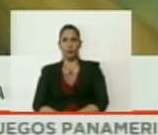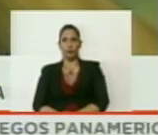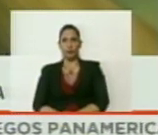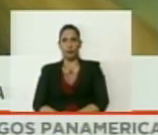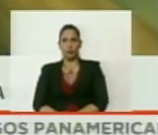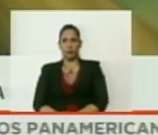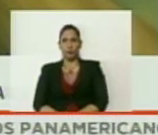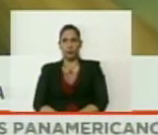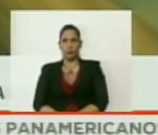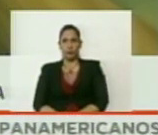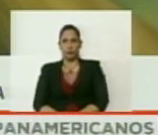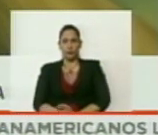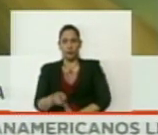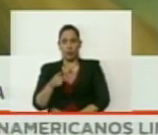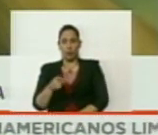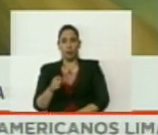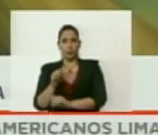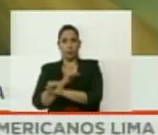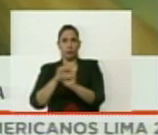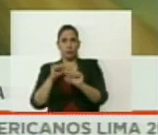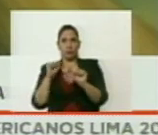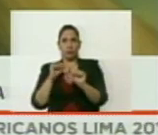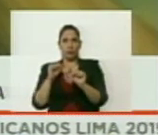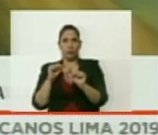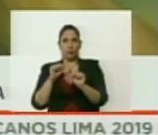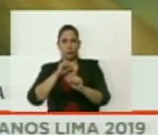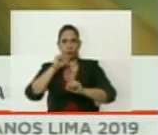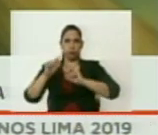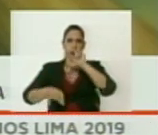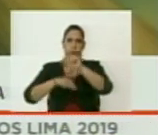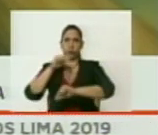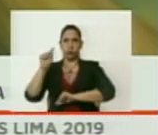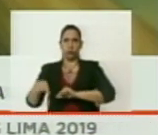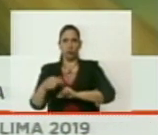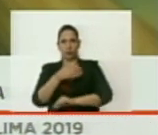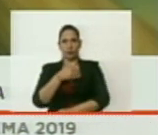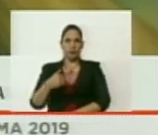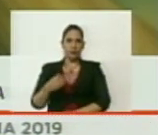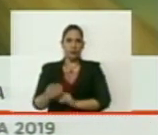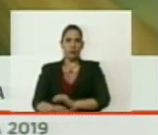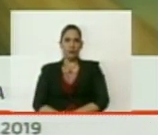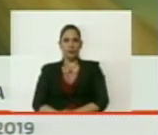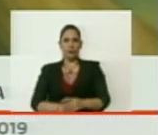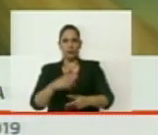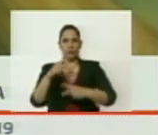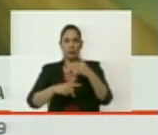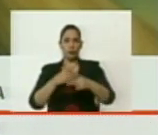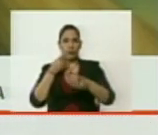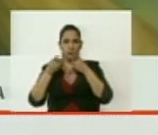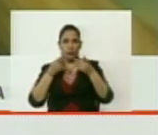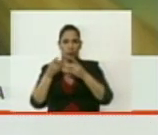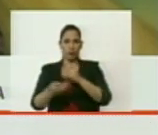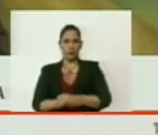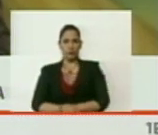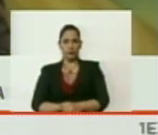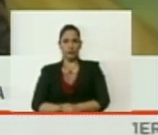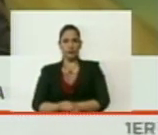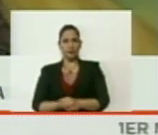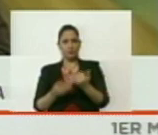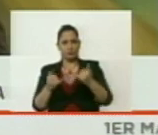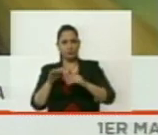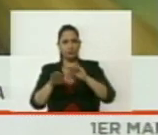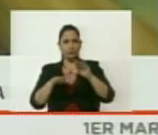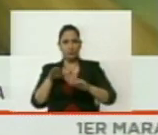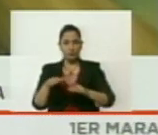Están además dinamitando, bombardeando, tratando de implosionar el proceso de diálogo que está en marcha.